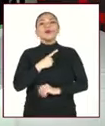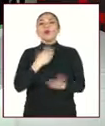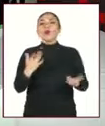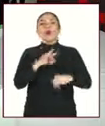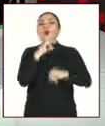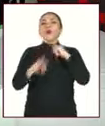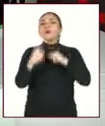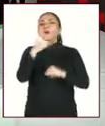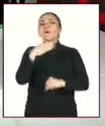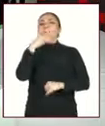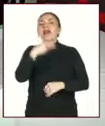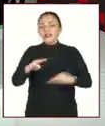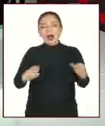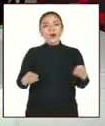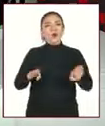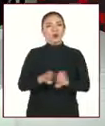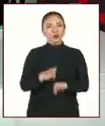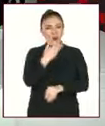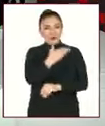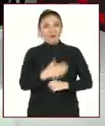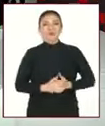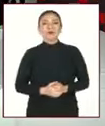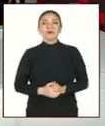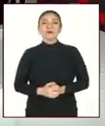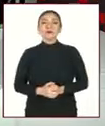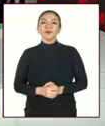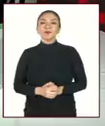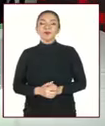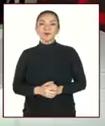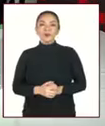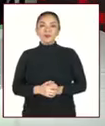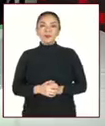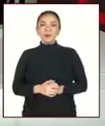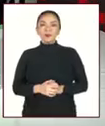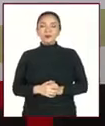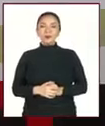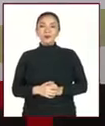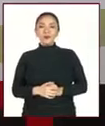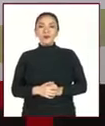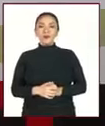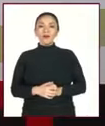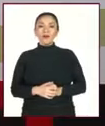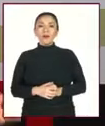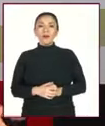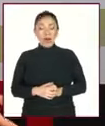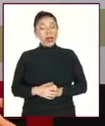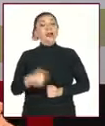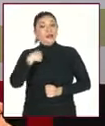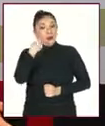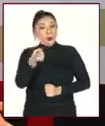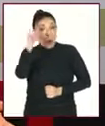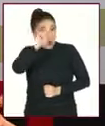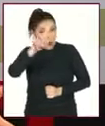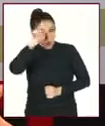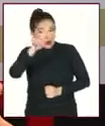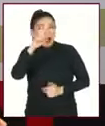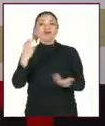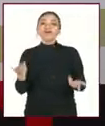compartieras un mensaje a modo de conclusión de esta ponencia. Bueno, mi recomendación siempre